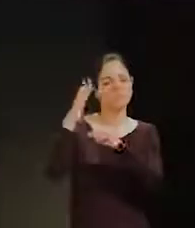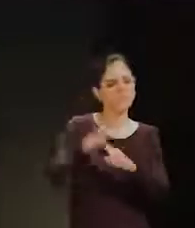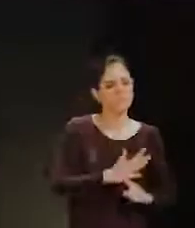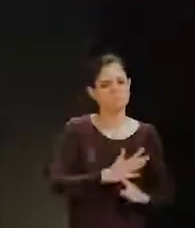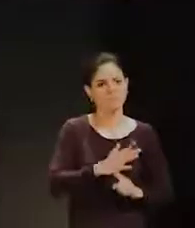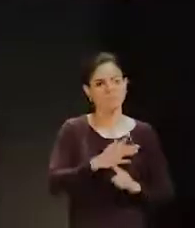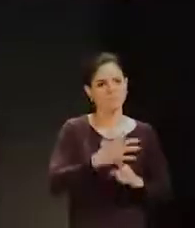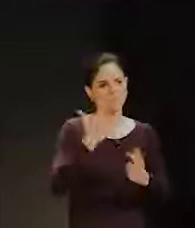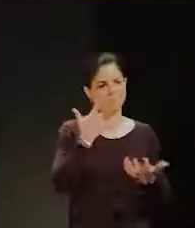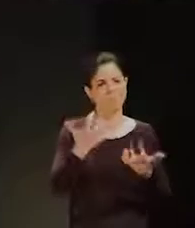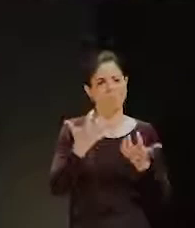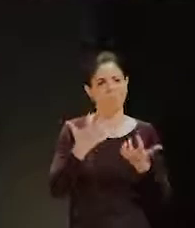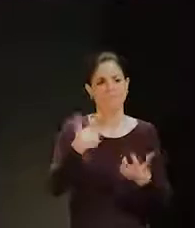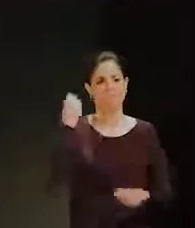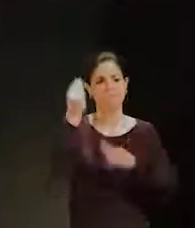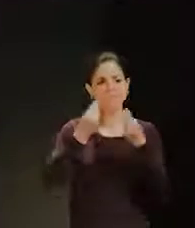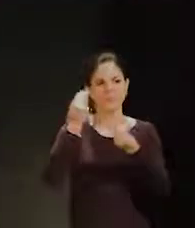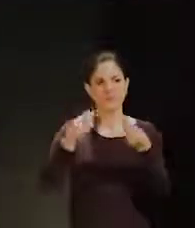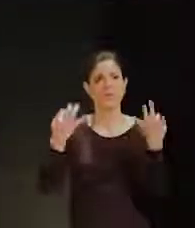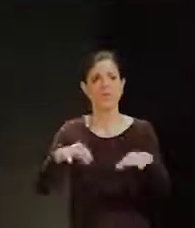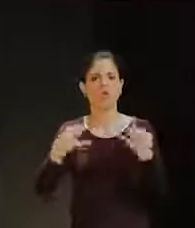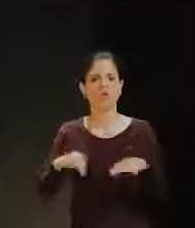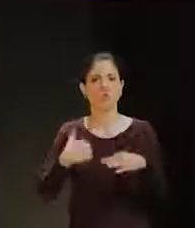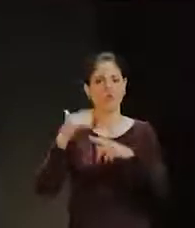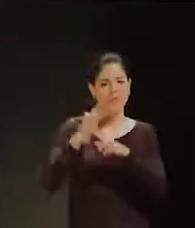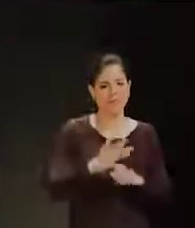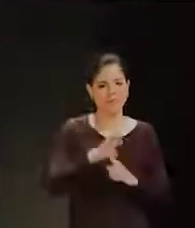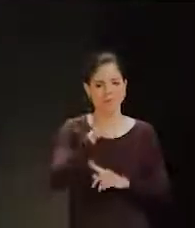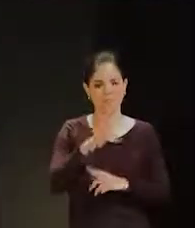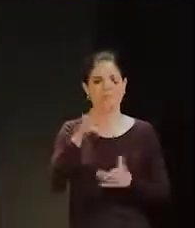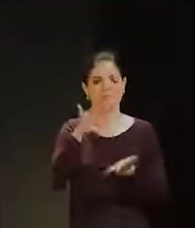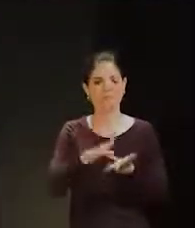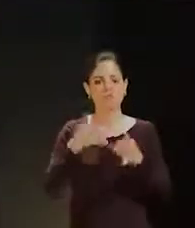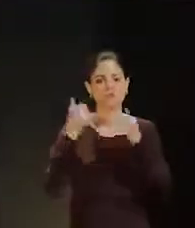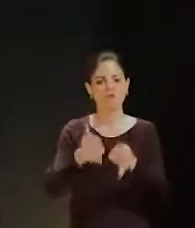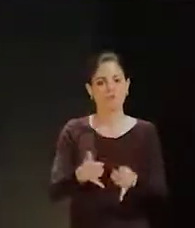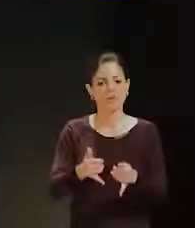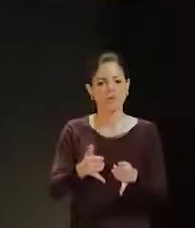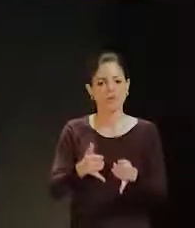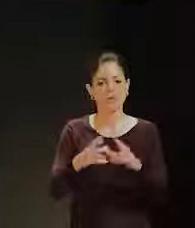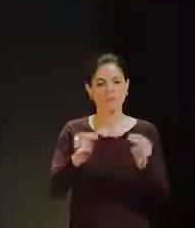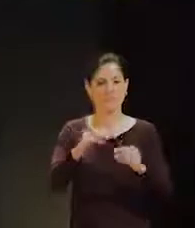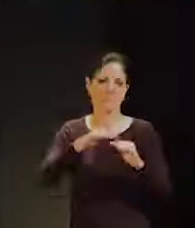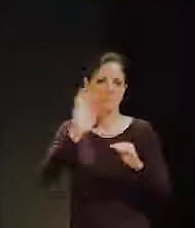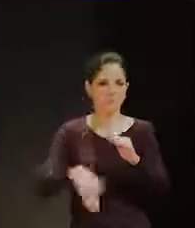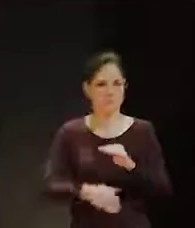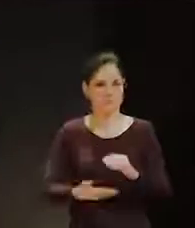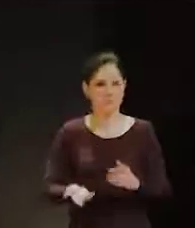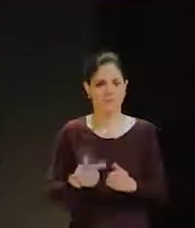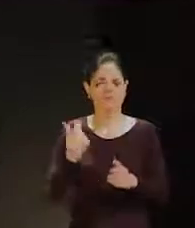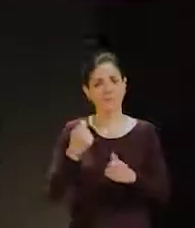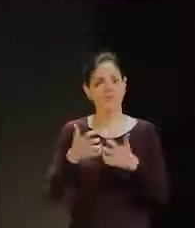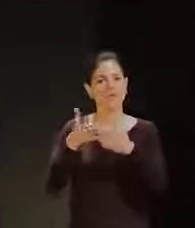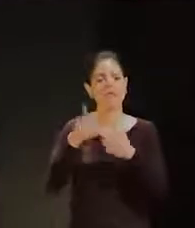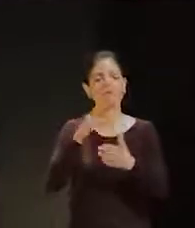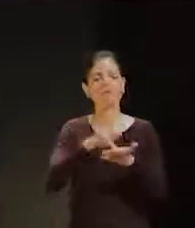todos lados y pensábamos, ¿no? Si normalmente somos inmigrados o ella es inmigrada, dime tú. Entonces hay que luchar